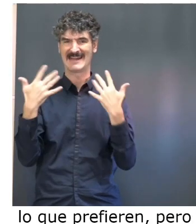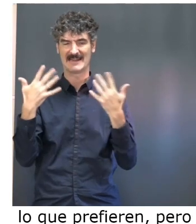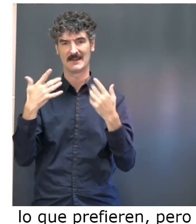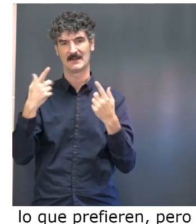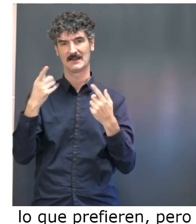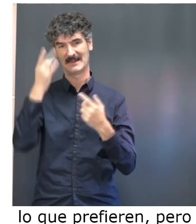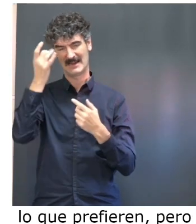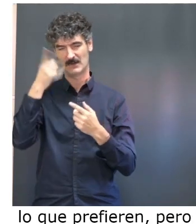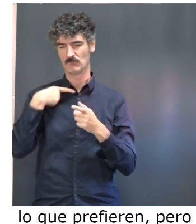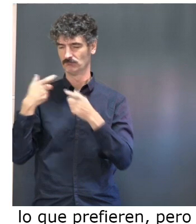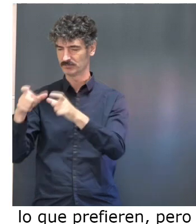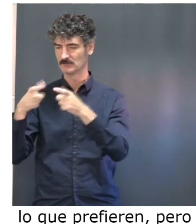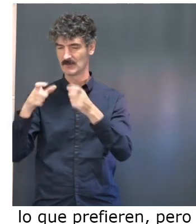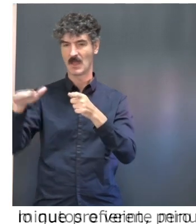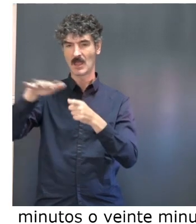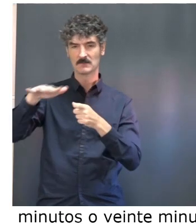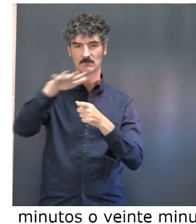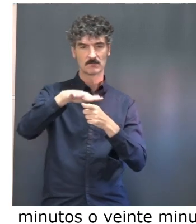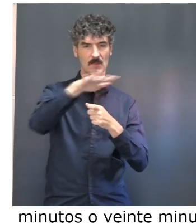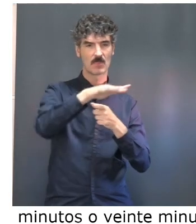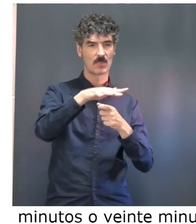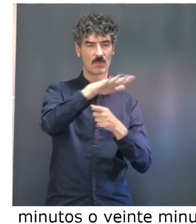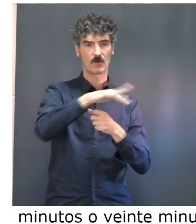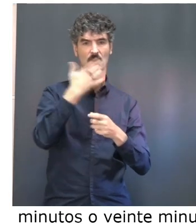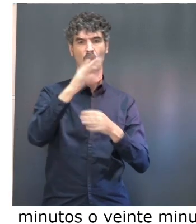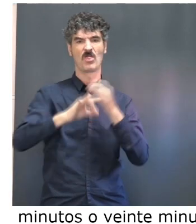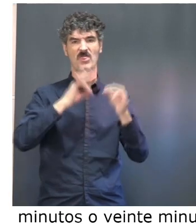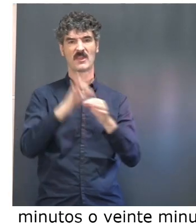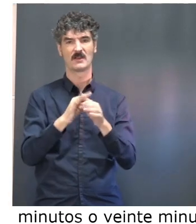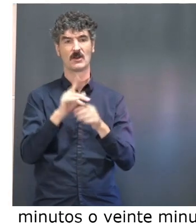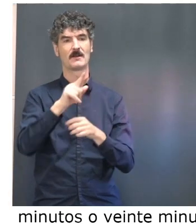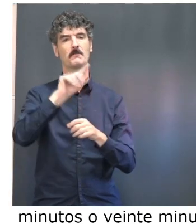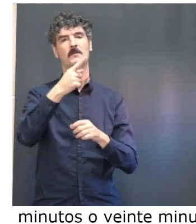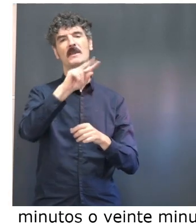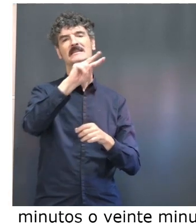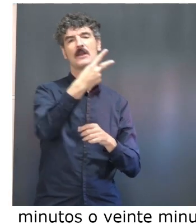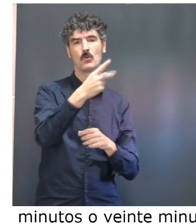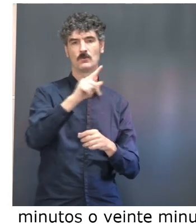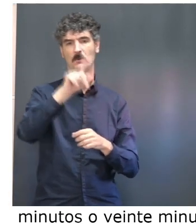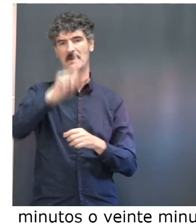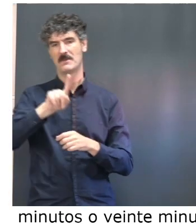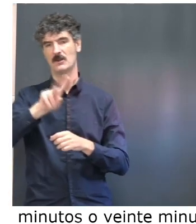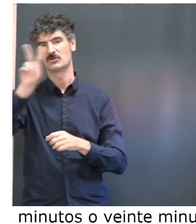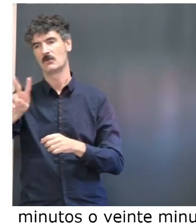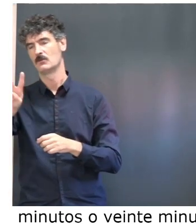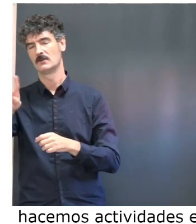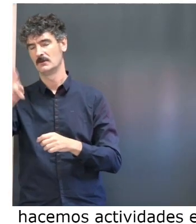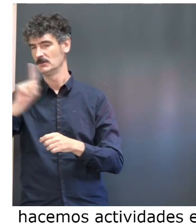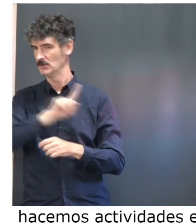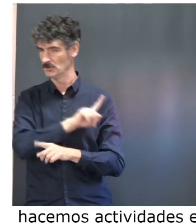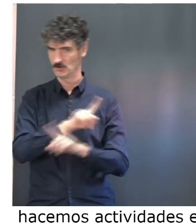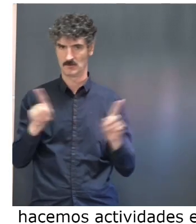distribuimos por espacios, por zonas, por ciclos. Ahora toca segundo, primero y segundo aquí y tal. Y esto